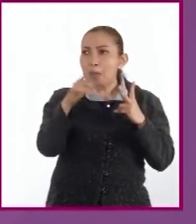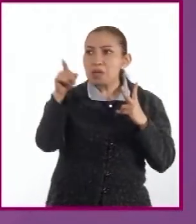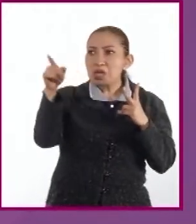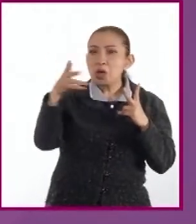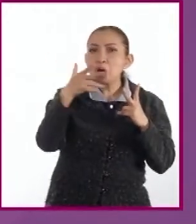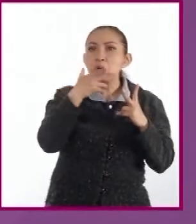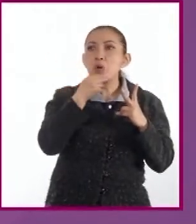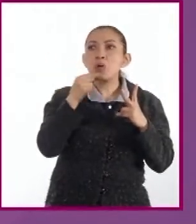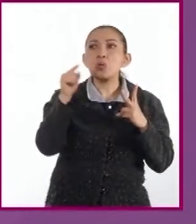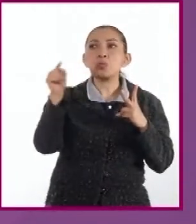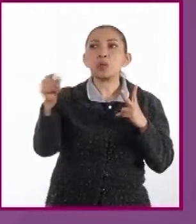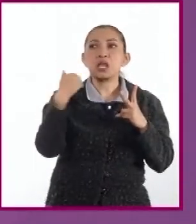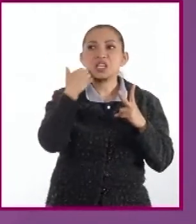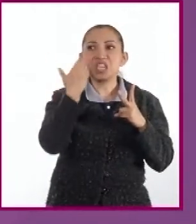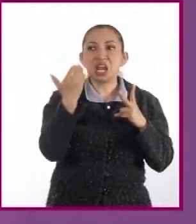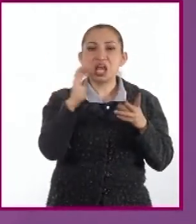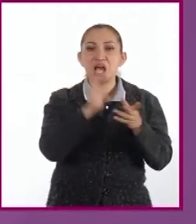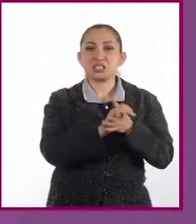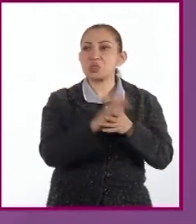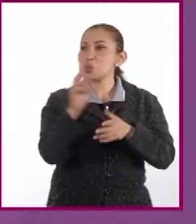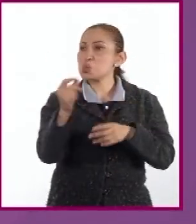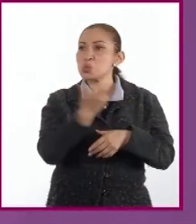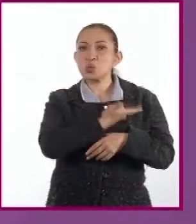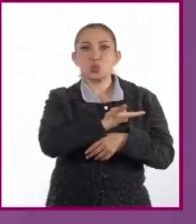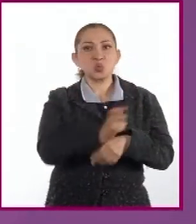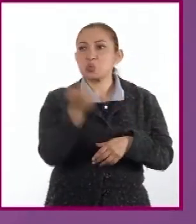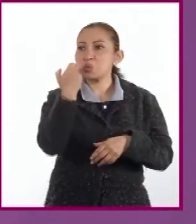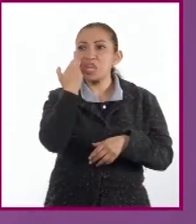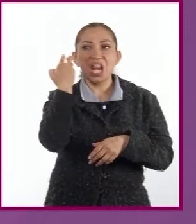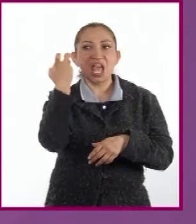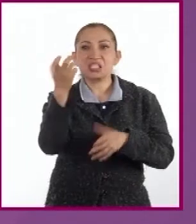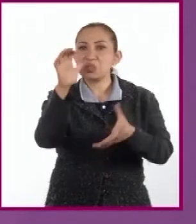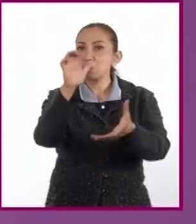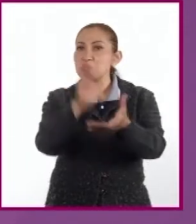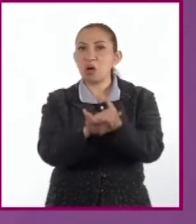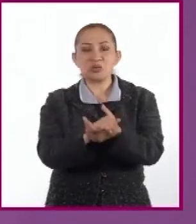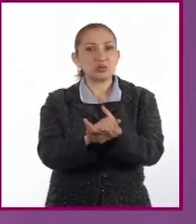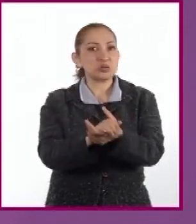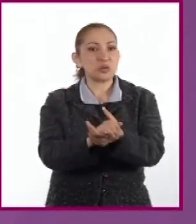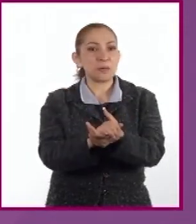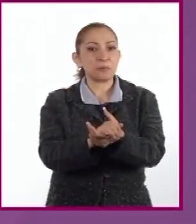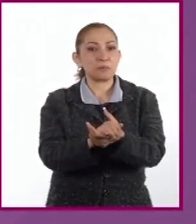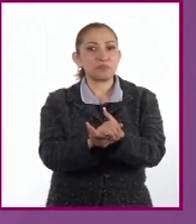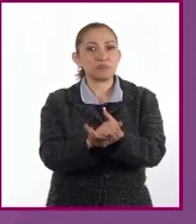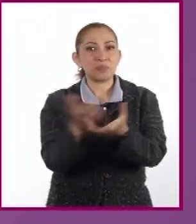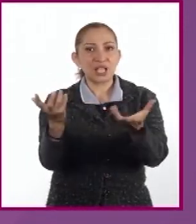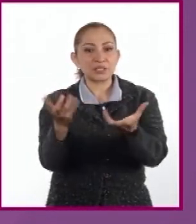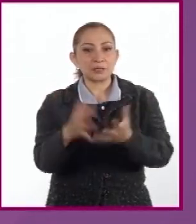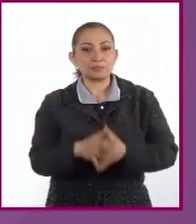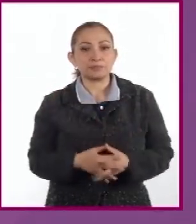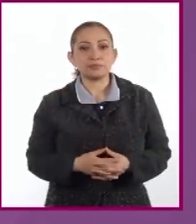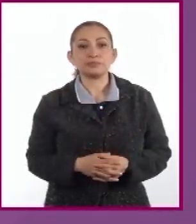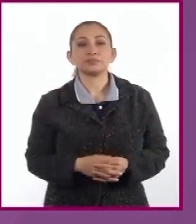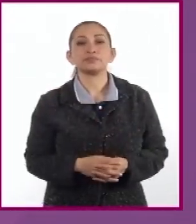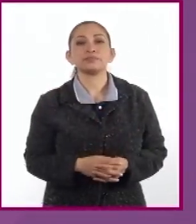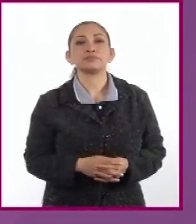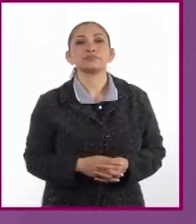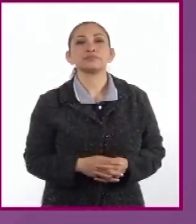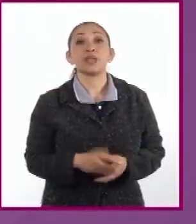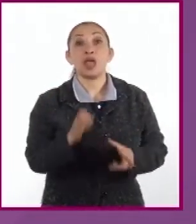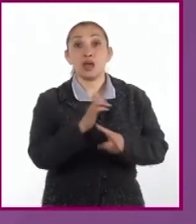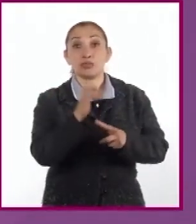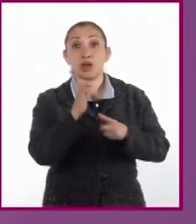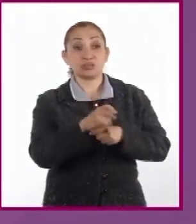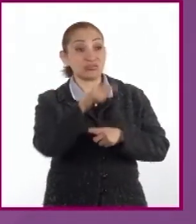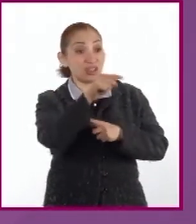estaba pasando y se opusieron rotundamente a que ese matrimonio se llevara a cabo. Así que